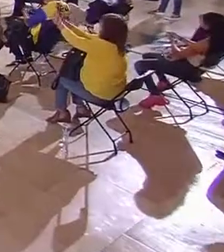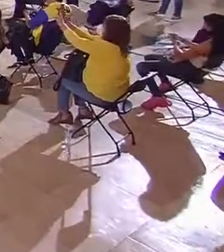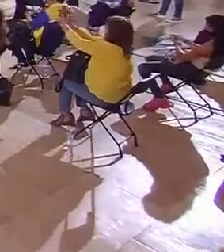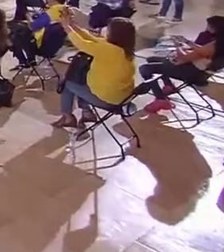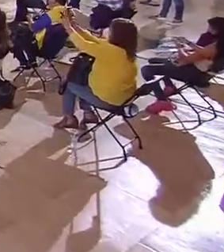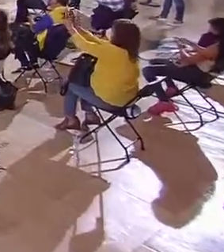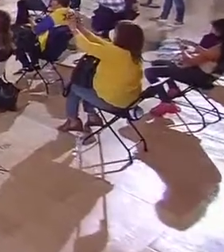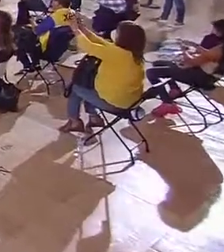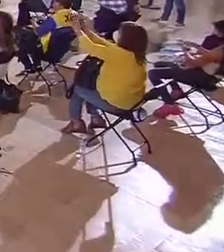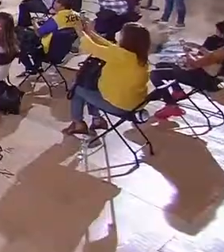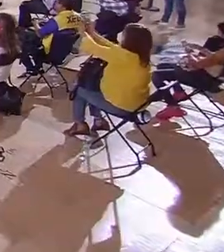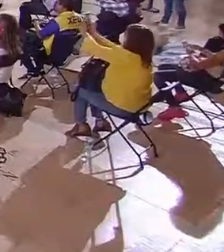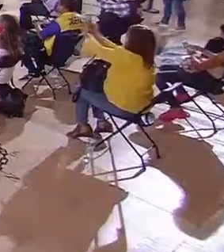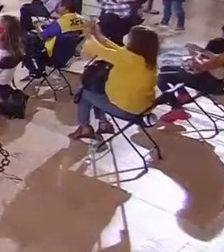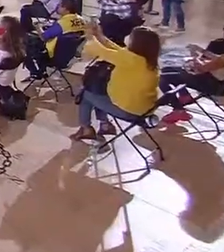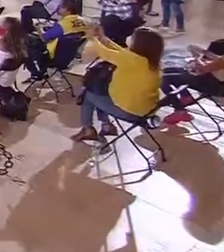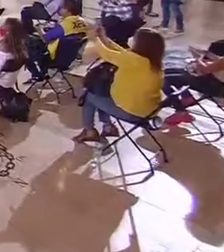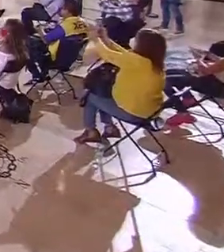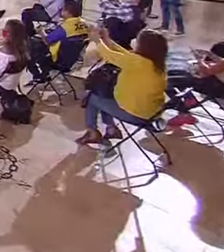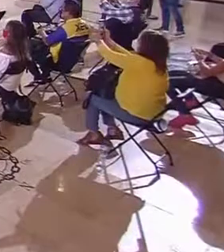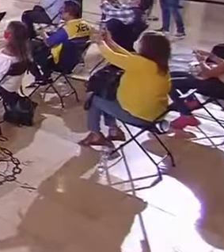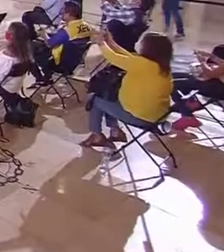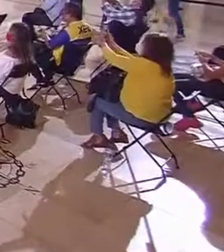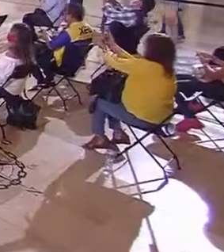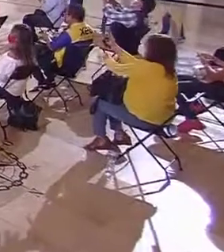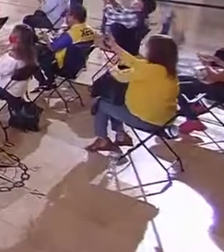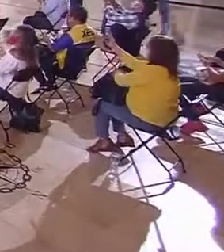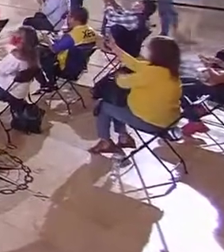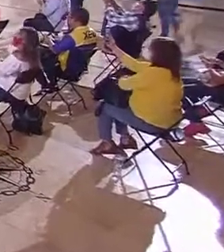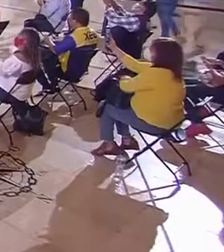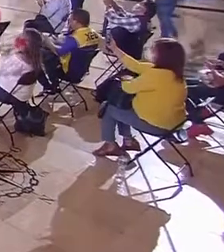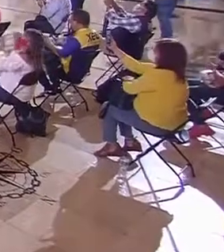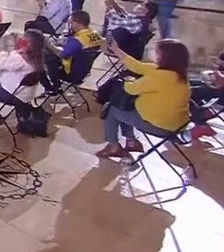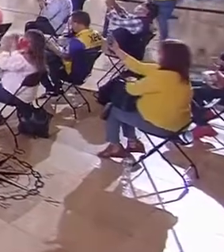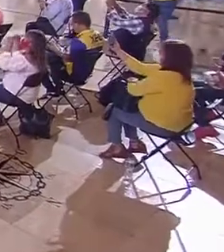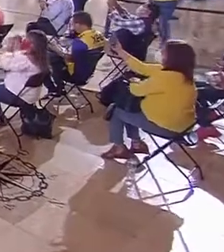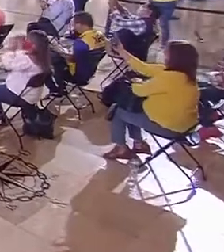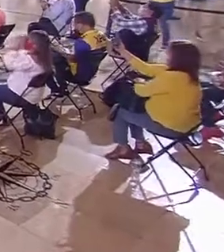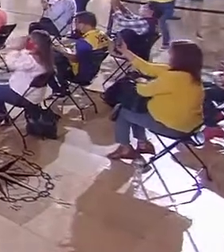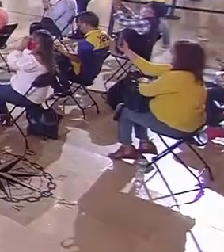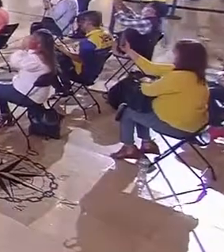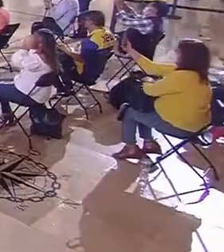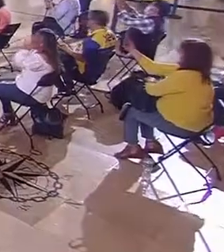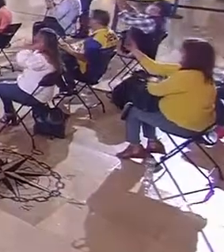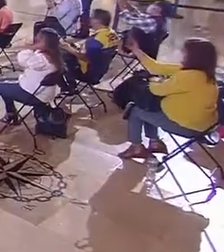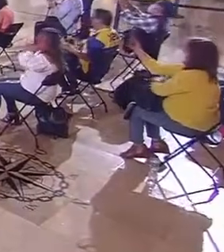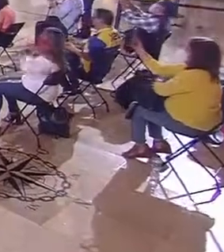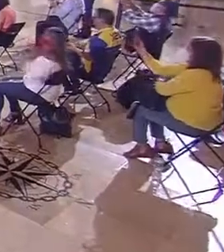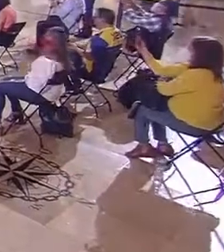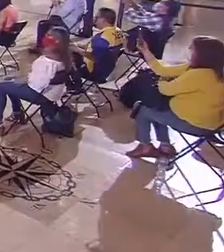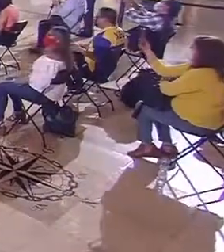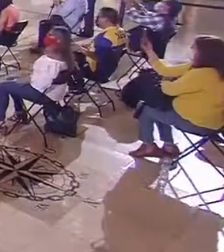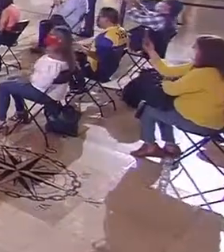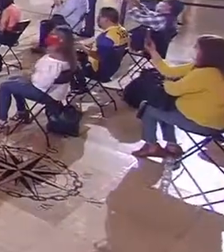pues como siempre que estamos en Veracruz, mucho gusto el